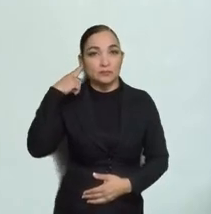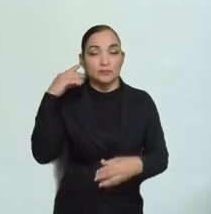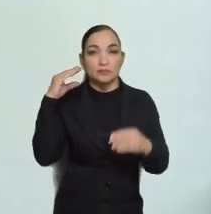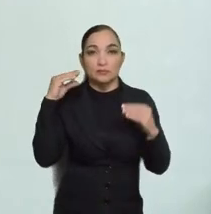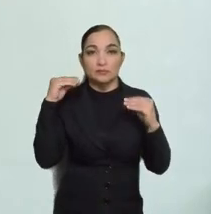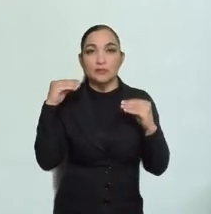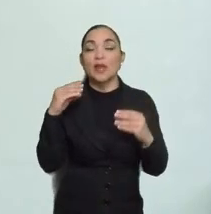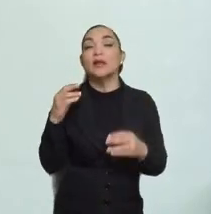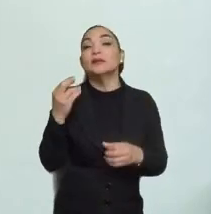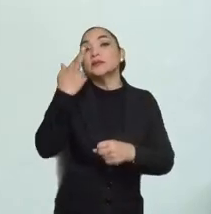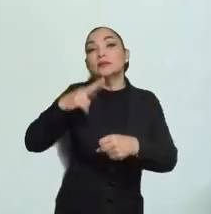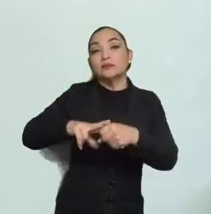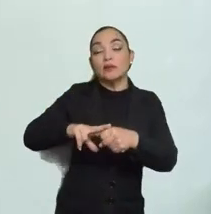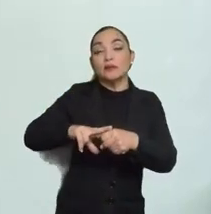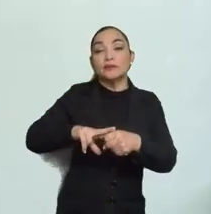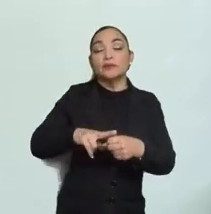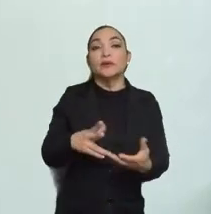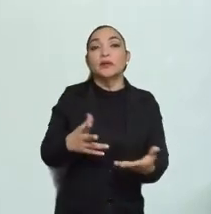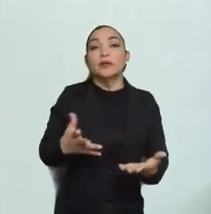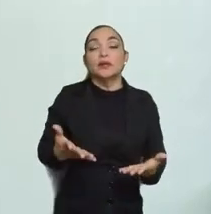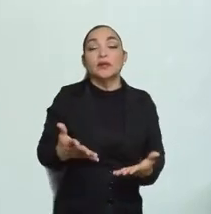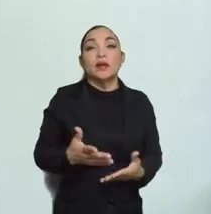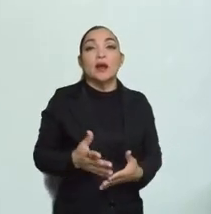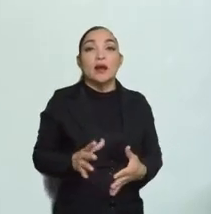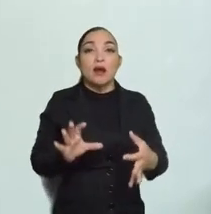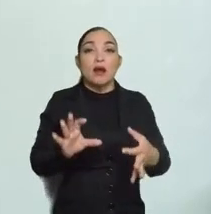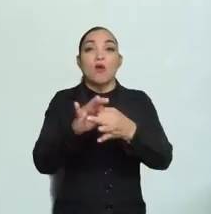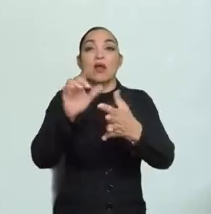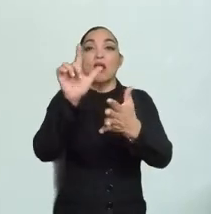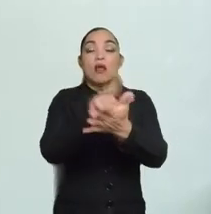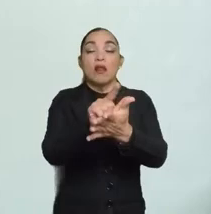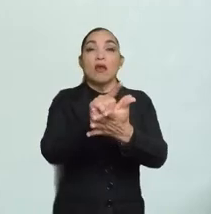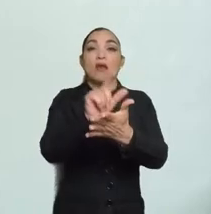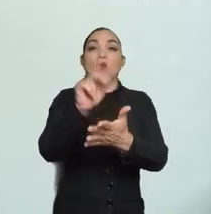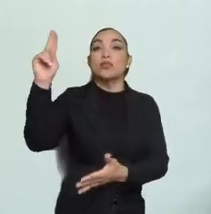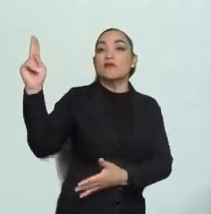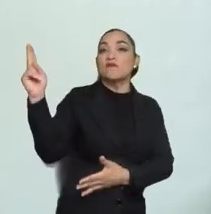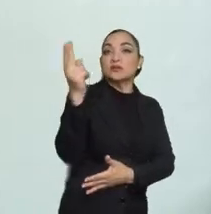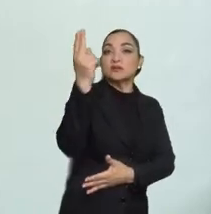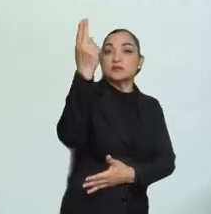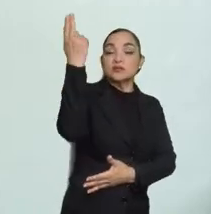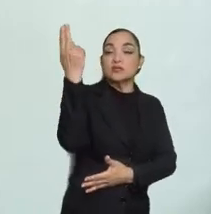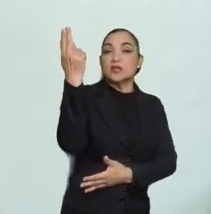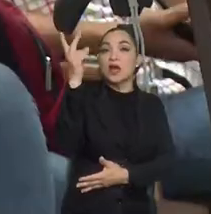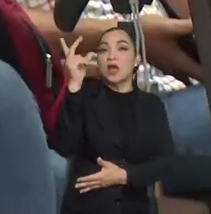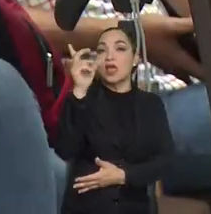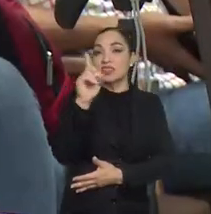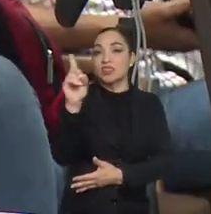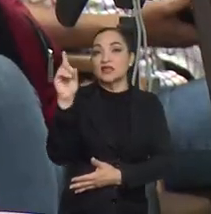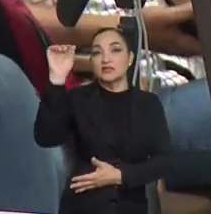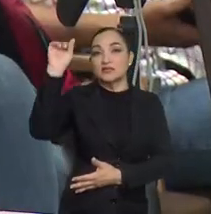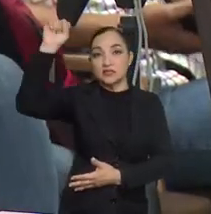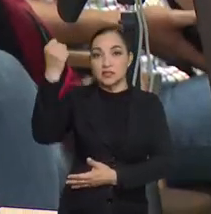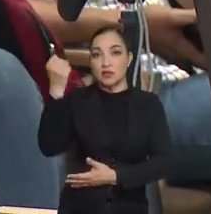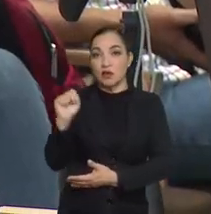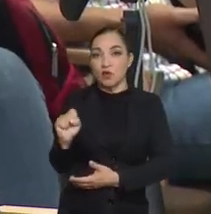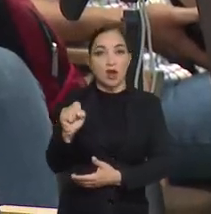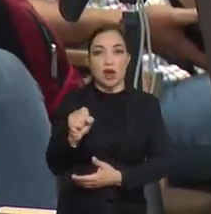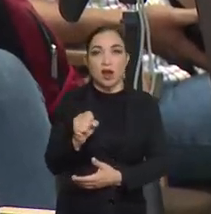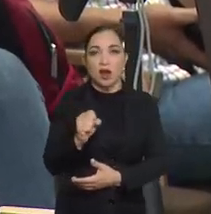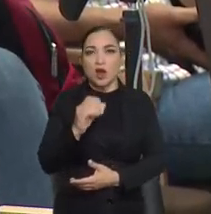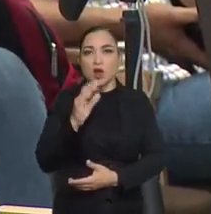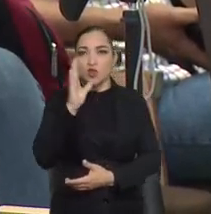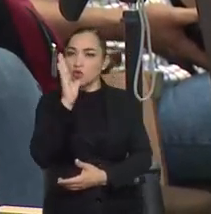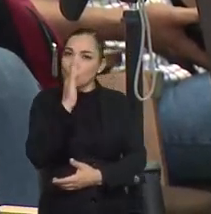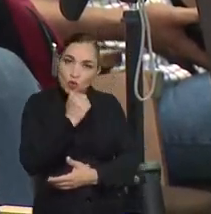Secretario, entonces, legalmente la UAS no lo ha hecho de promover algún amparo. No puede ser. O no lo puede, ¿por qué no